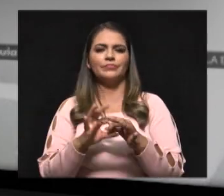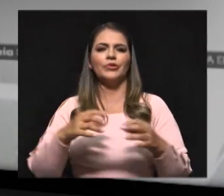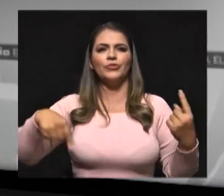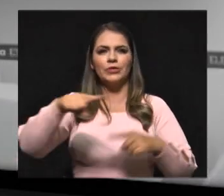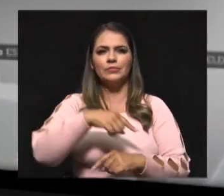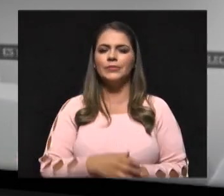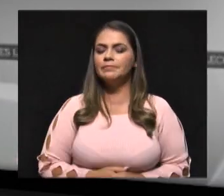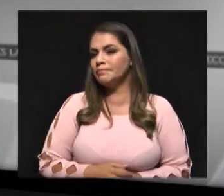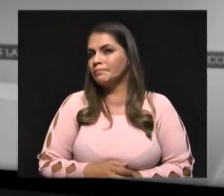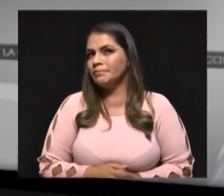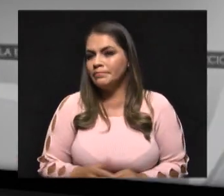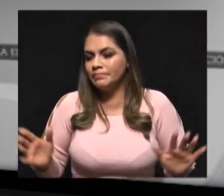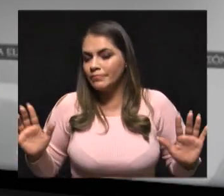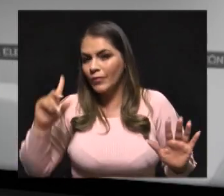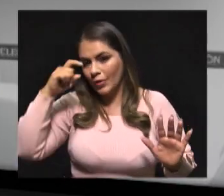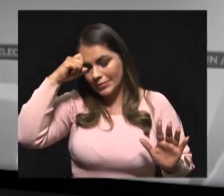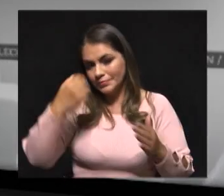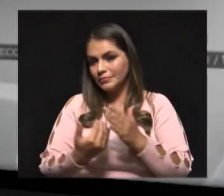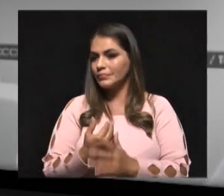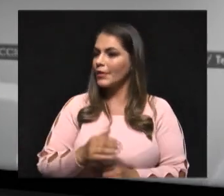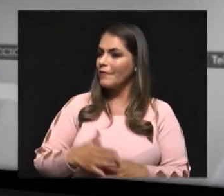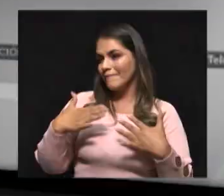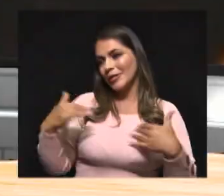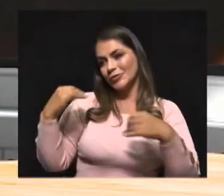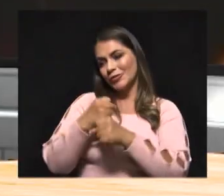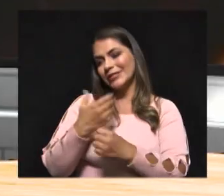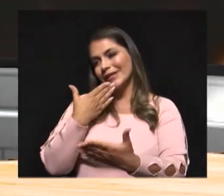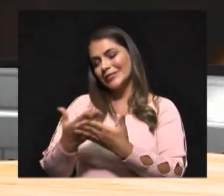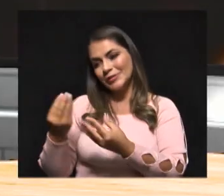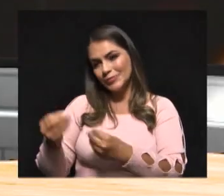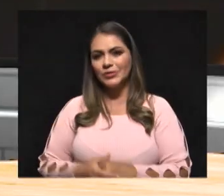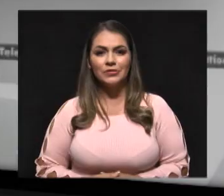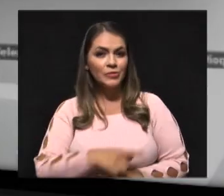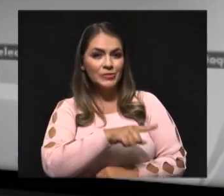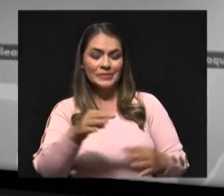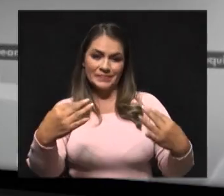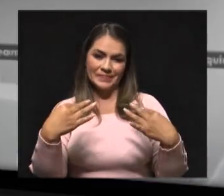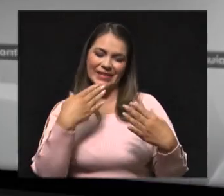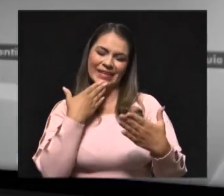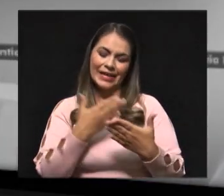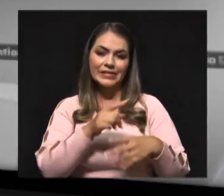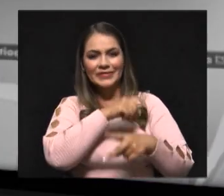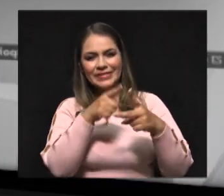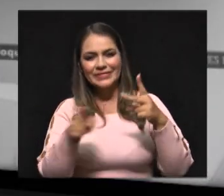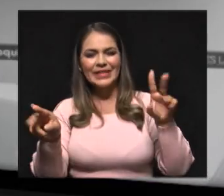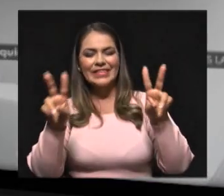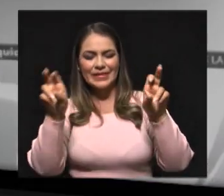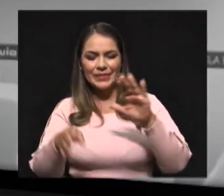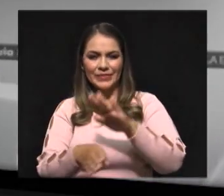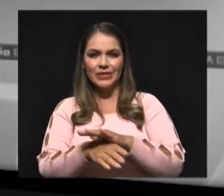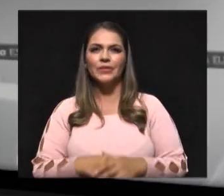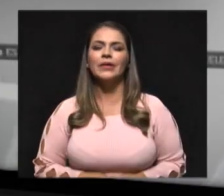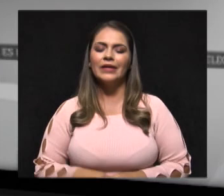potencial queda ahí y el reto para nuevos gobernantes anna maria felix noche muchas gracias muchas gracias a ustedes por acompañarnos pero la próxima semana entre la lección